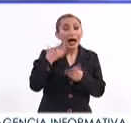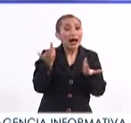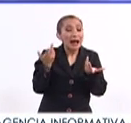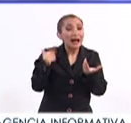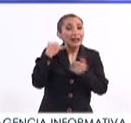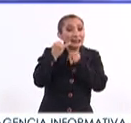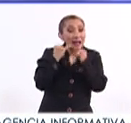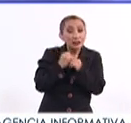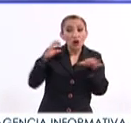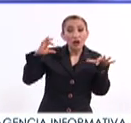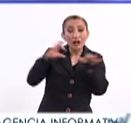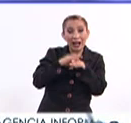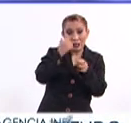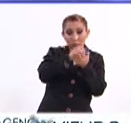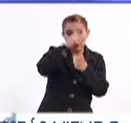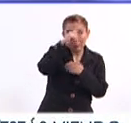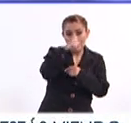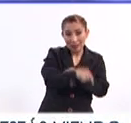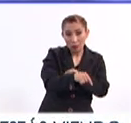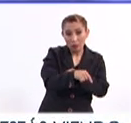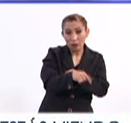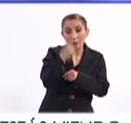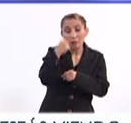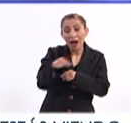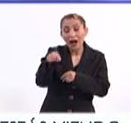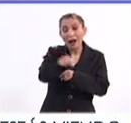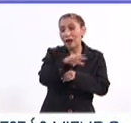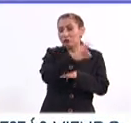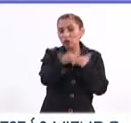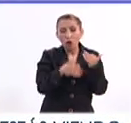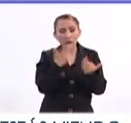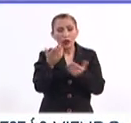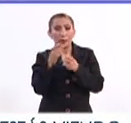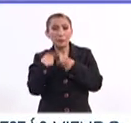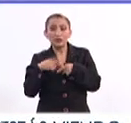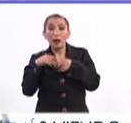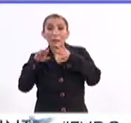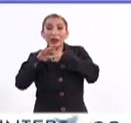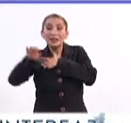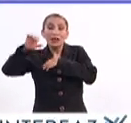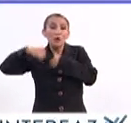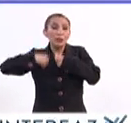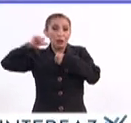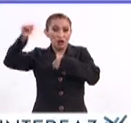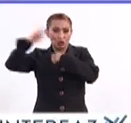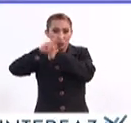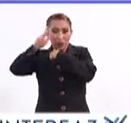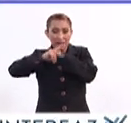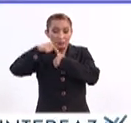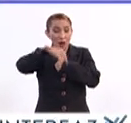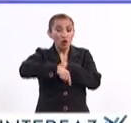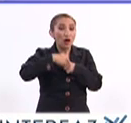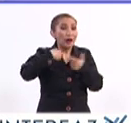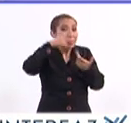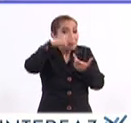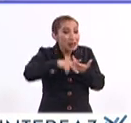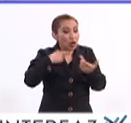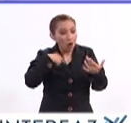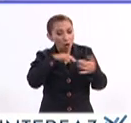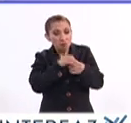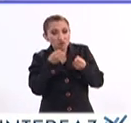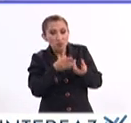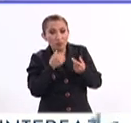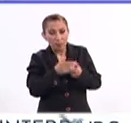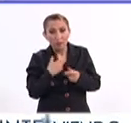nivel internacional en la Ciudad de México, pues para toda la diáspora migrante que se encuentra, que son, al menos en la Ciudad de México nos ha informado el